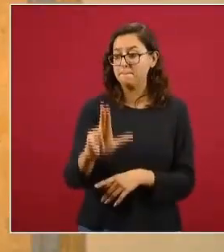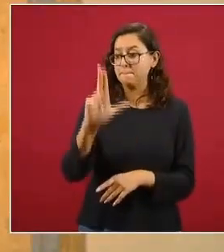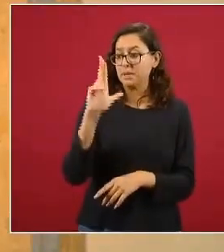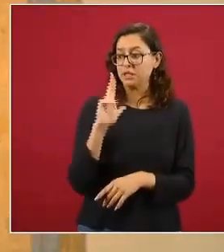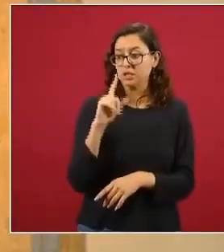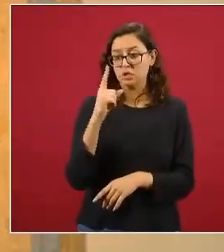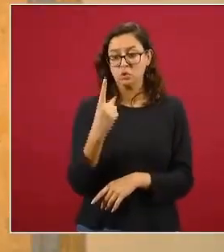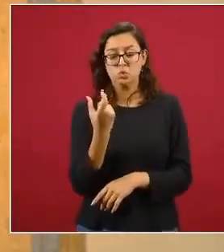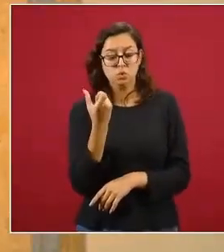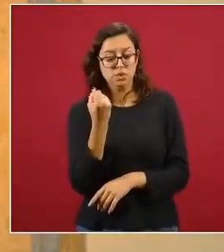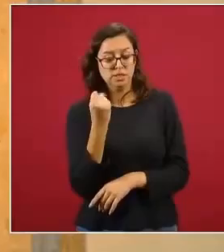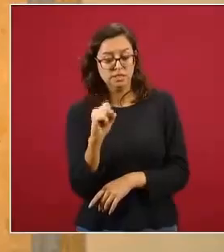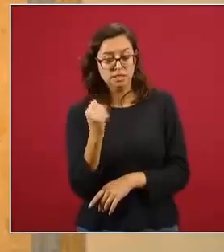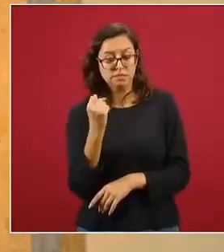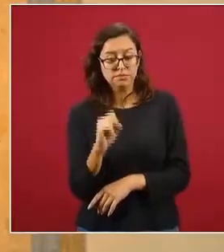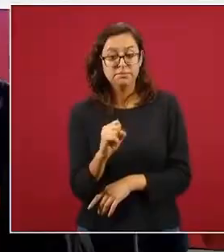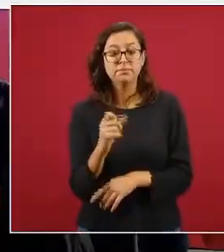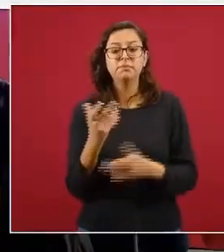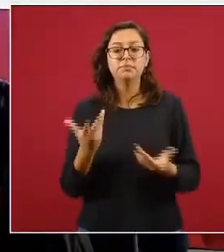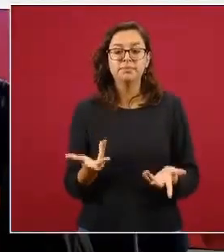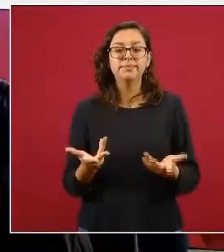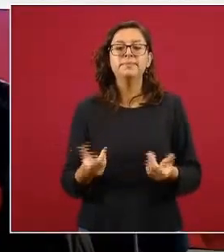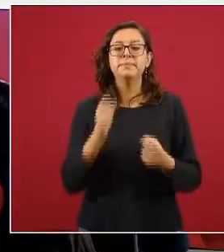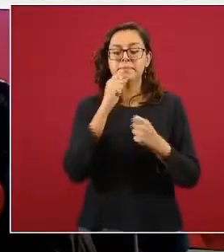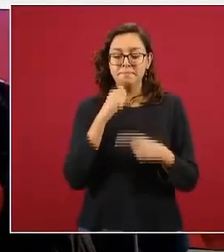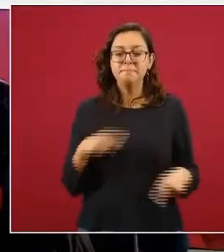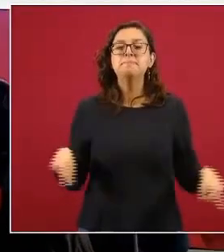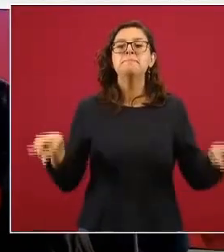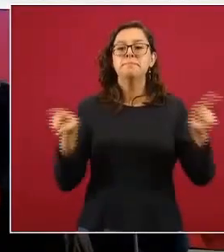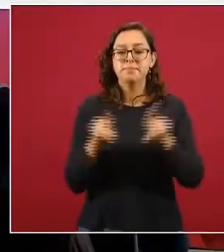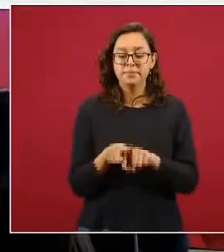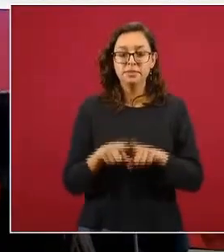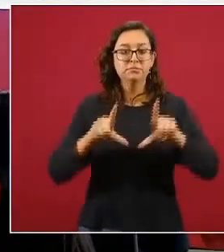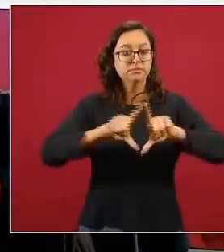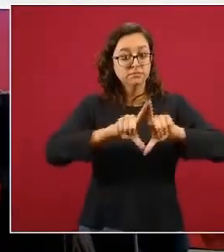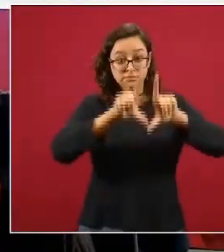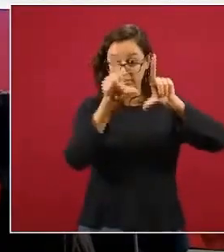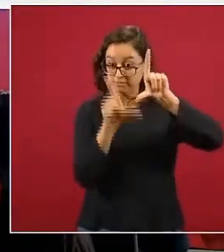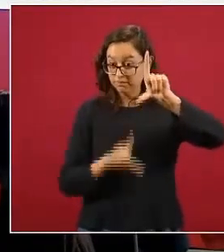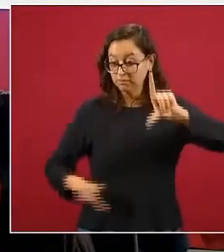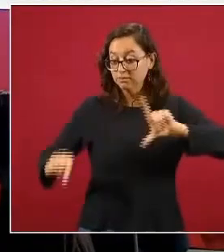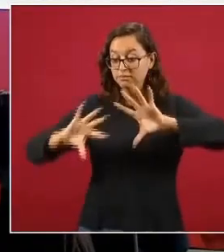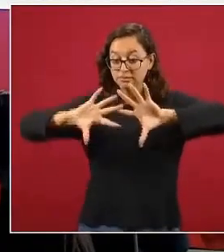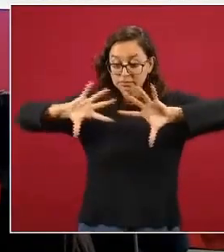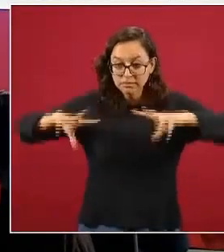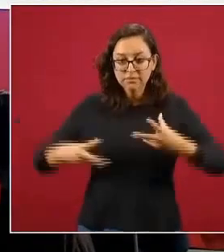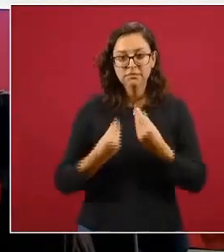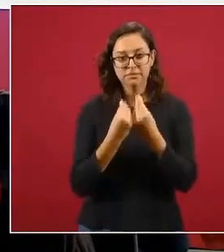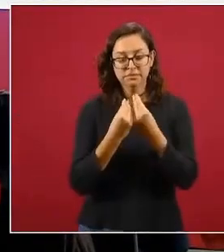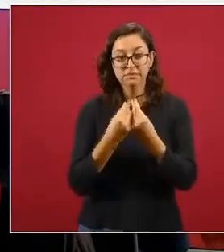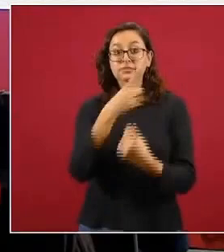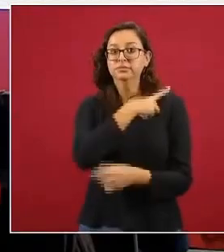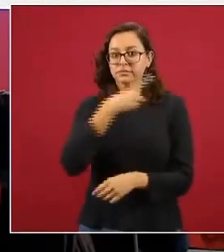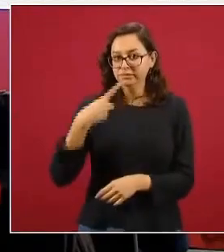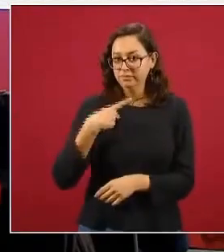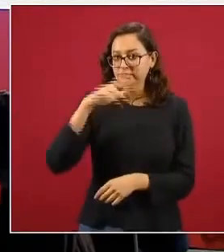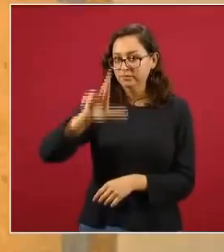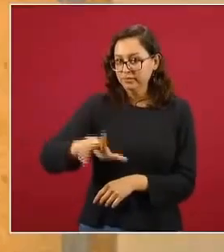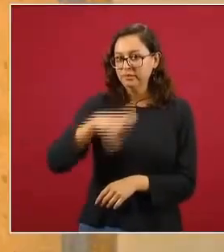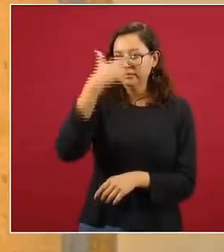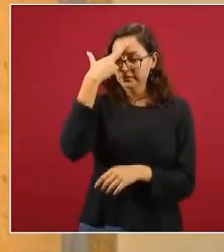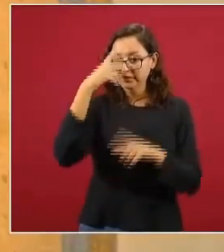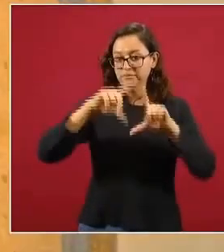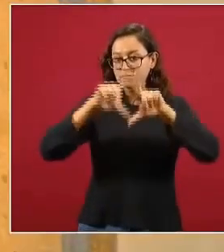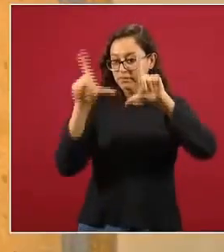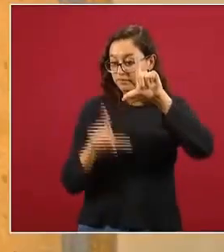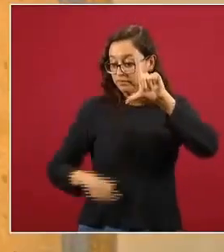septiembre, y vemos que, como lo comentaré ahora mismo, la curva epidémica nacional, recuerden que la curva epidémica nacional es